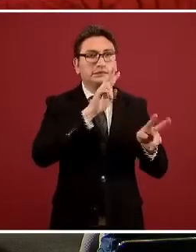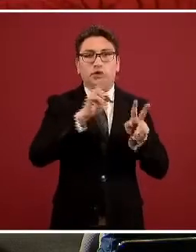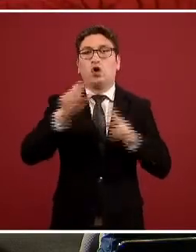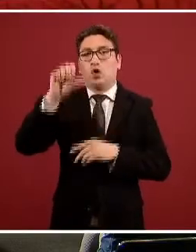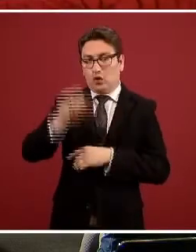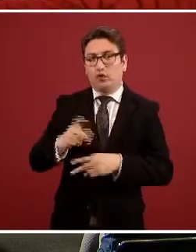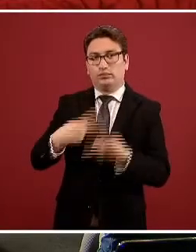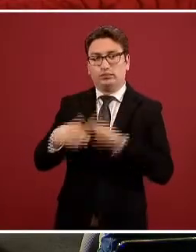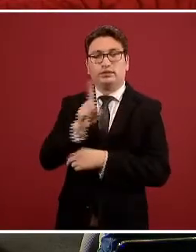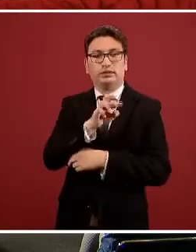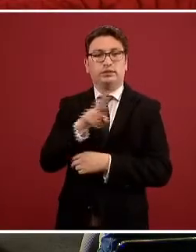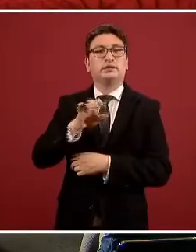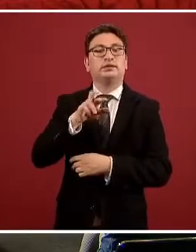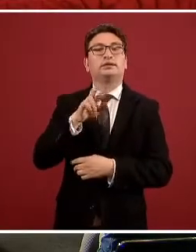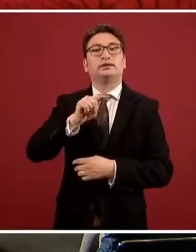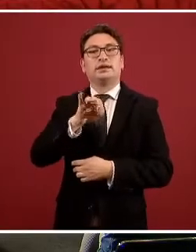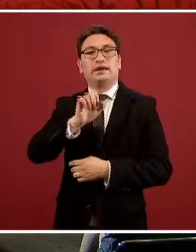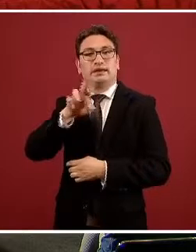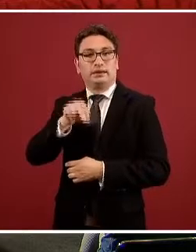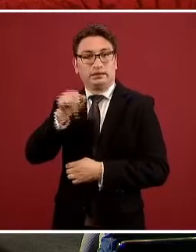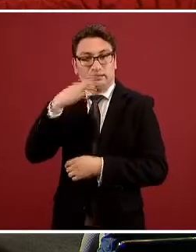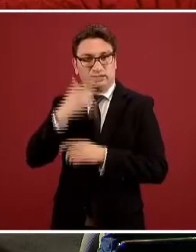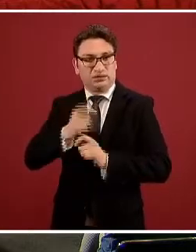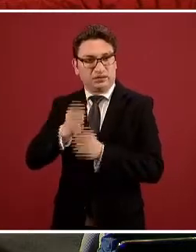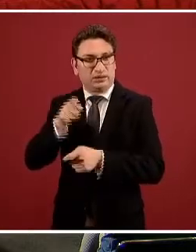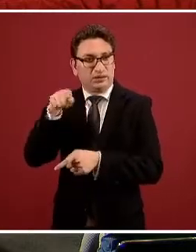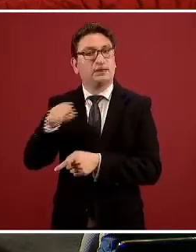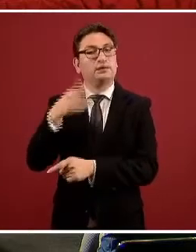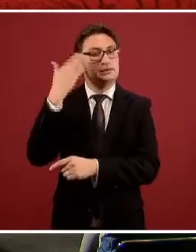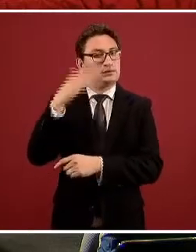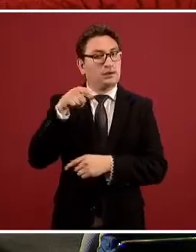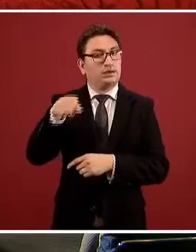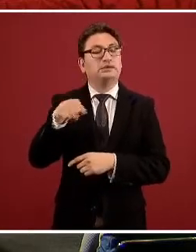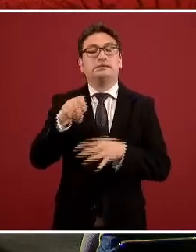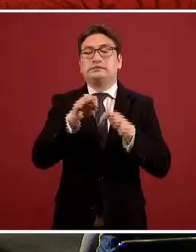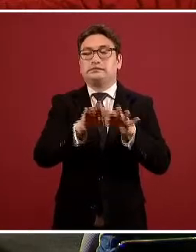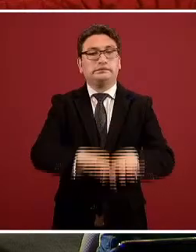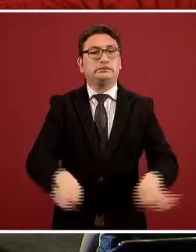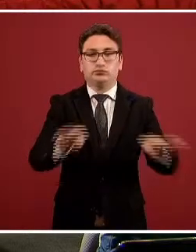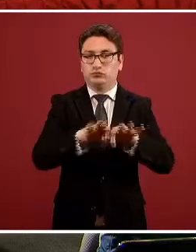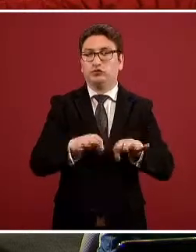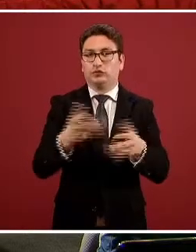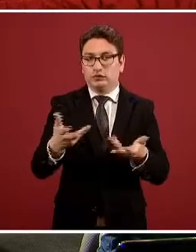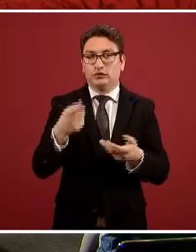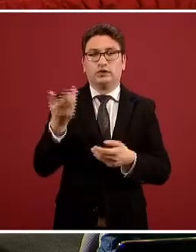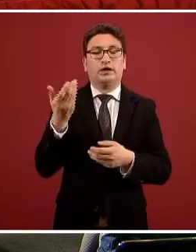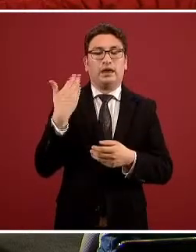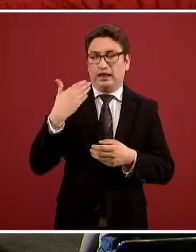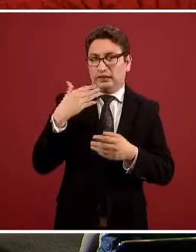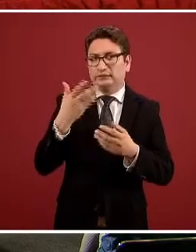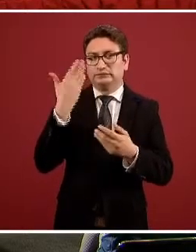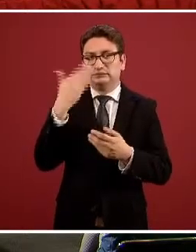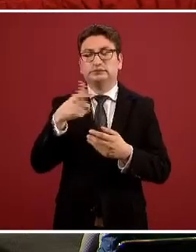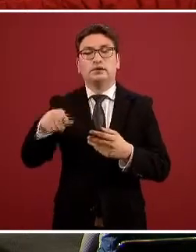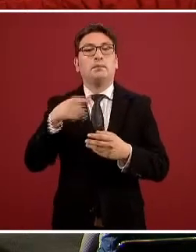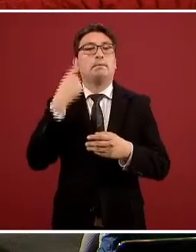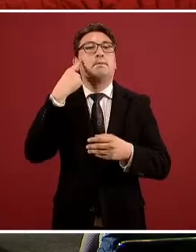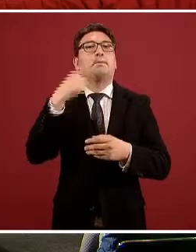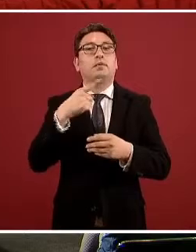Reyes Terán, porque él ha estado a frente de uno de los elementos que fue más importante de